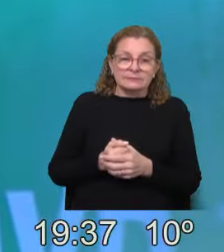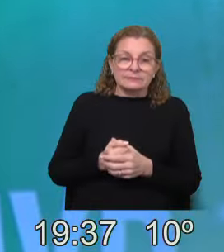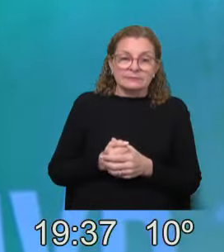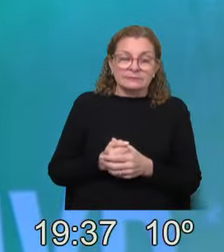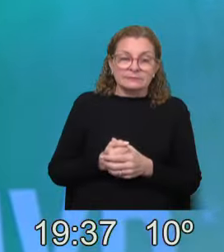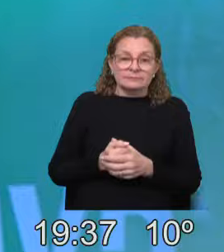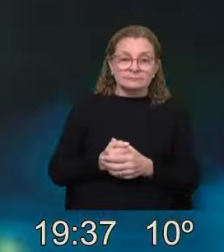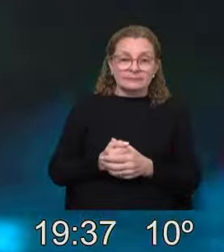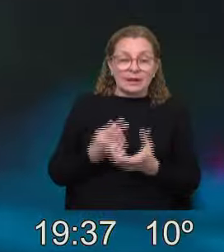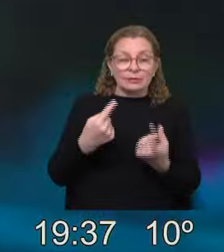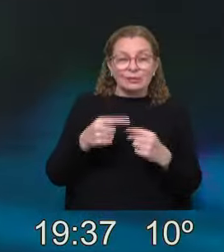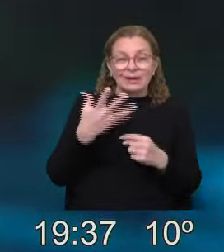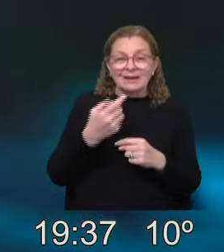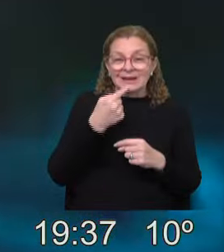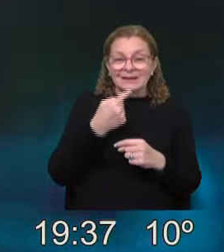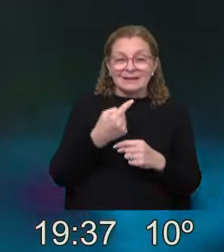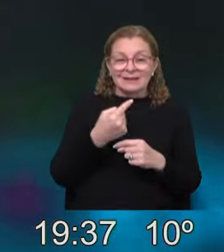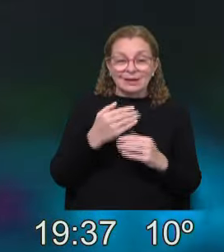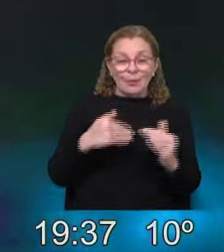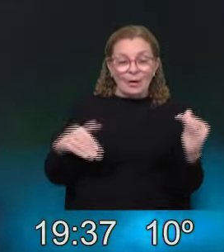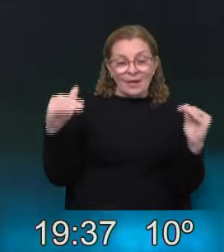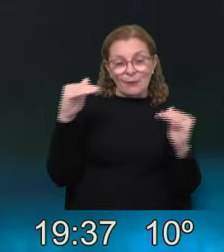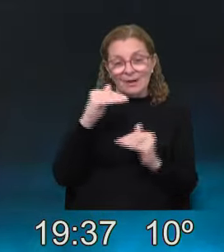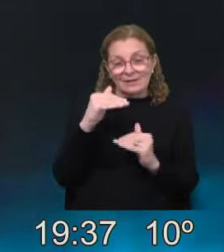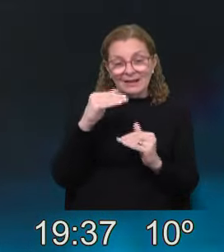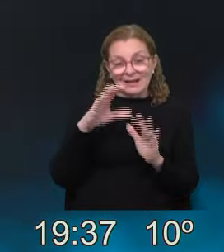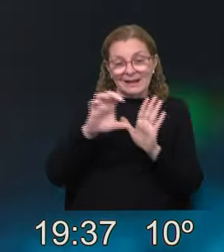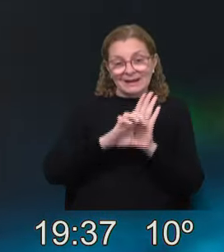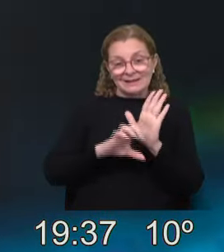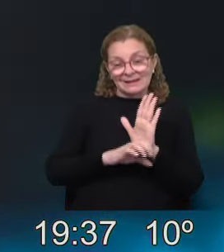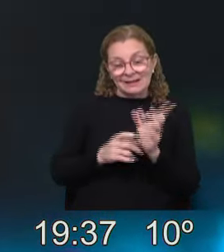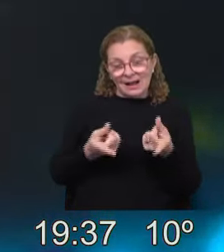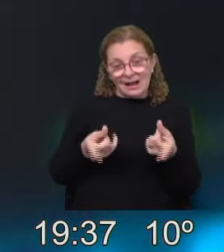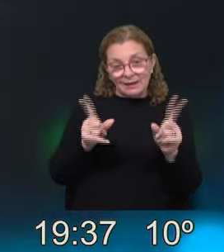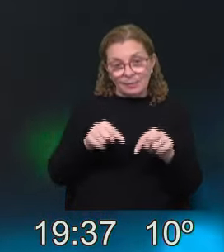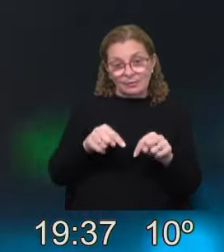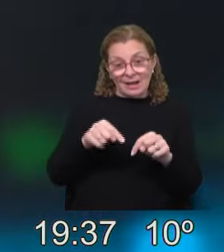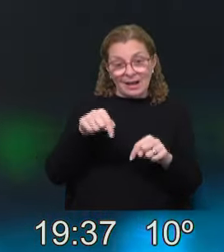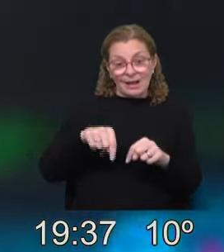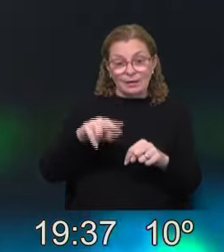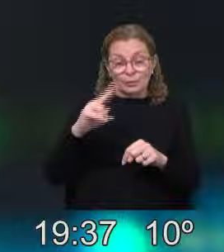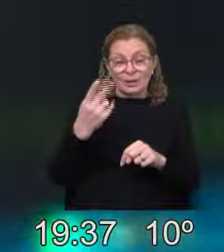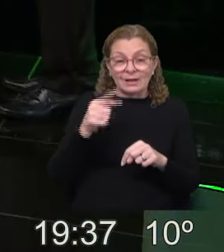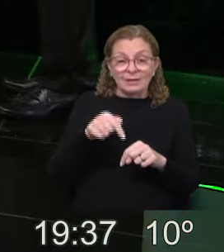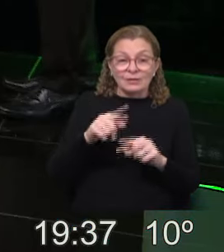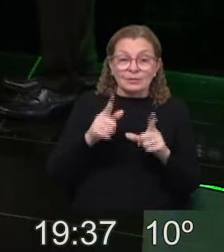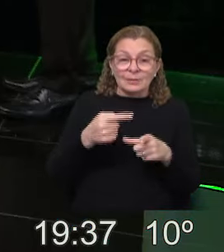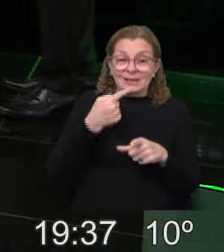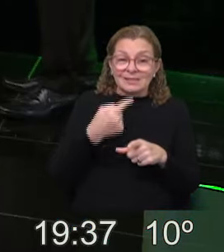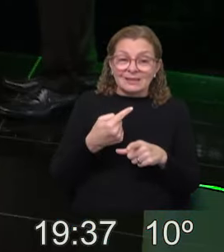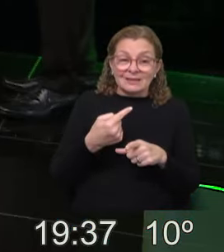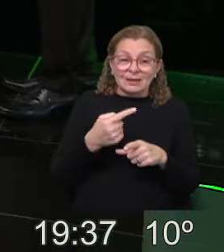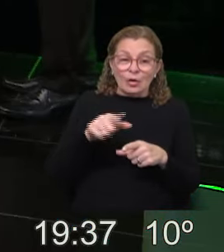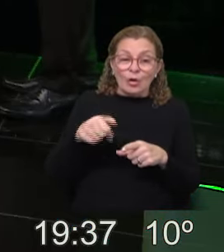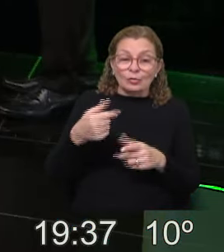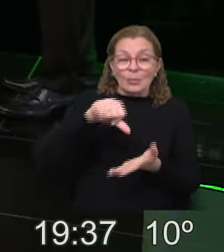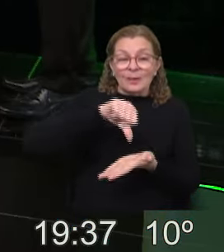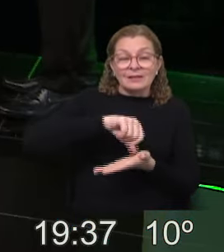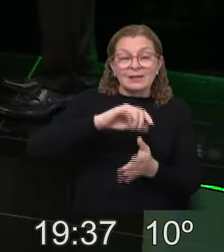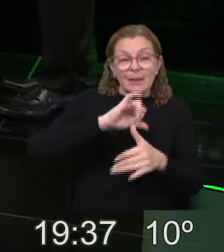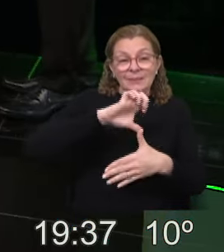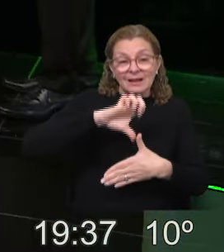de la pobreza ex Sí entonces lo que captura justamente el patrón desigual que ha caracterizado la recuperación en Uruguay y que eso aparte contrasta con la mayoría de los países de América